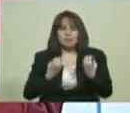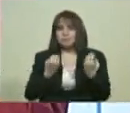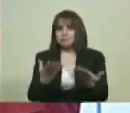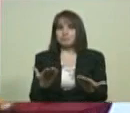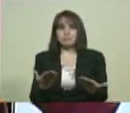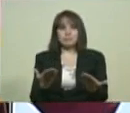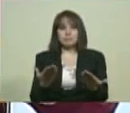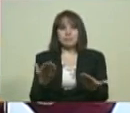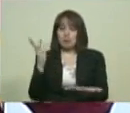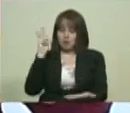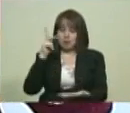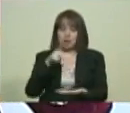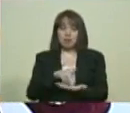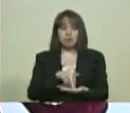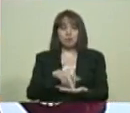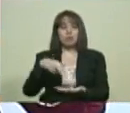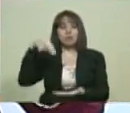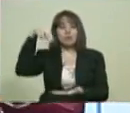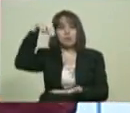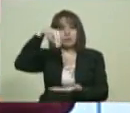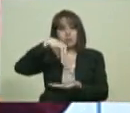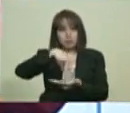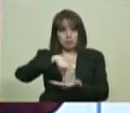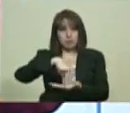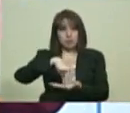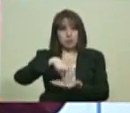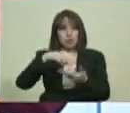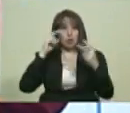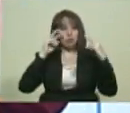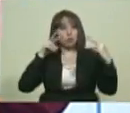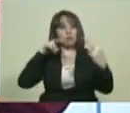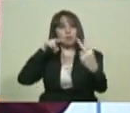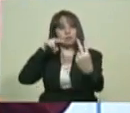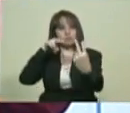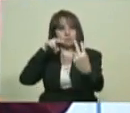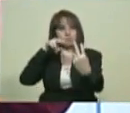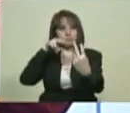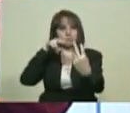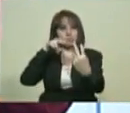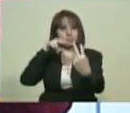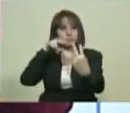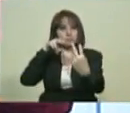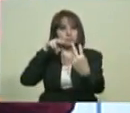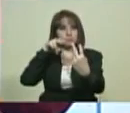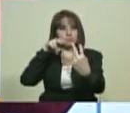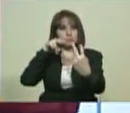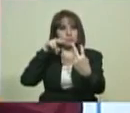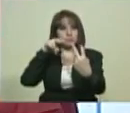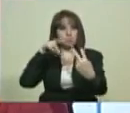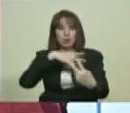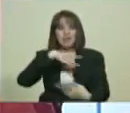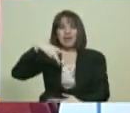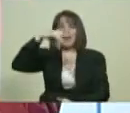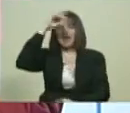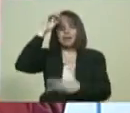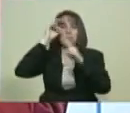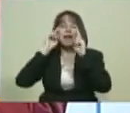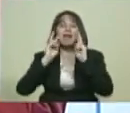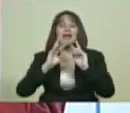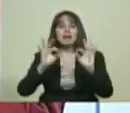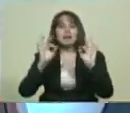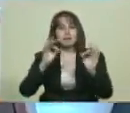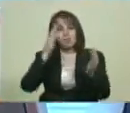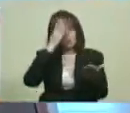Y aquí estoy, de pie, los puedo ver a los ojos, porque tengo el alma pura, porque he sido